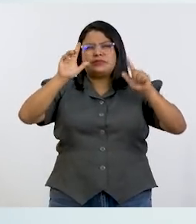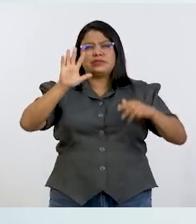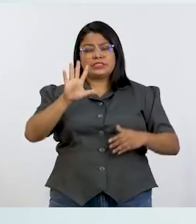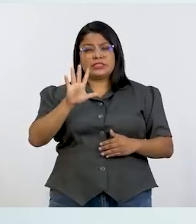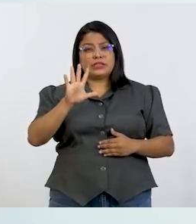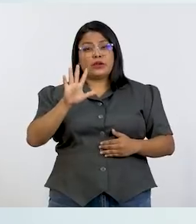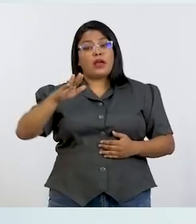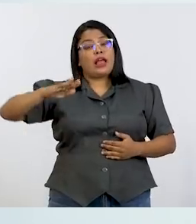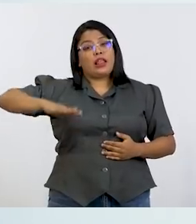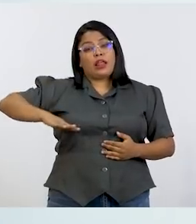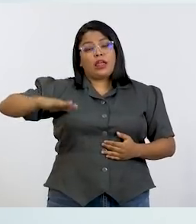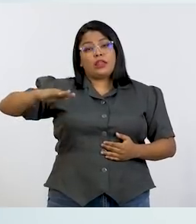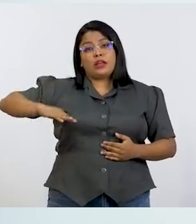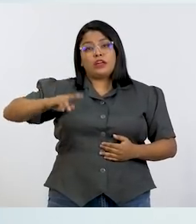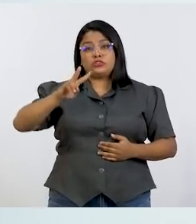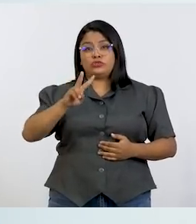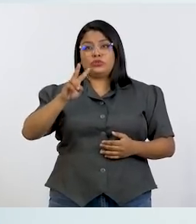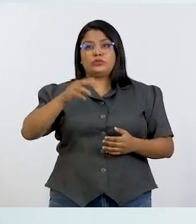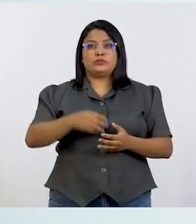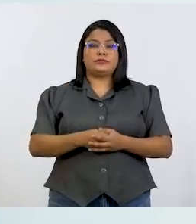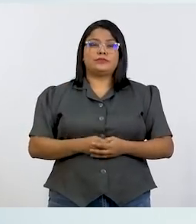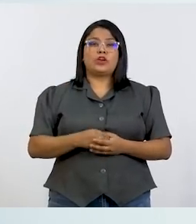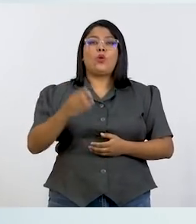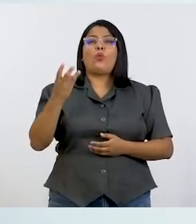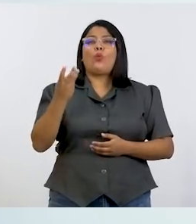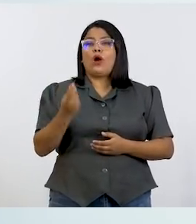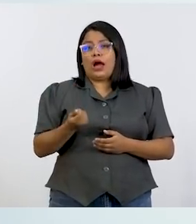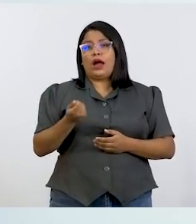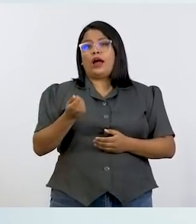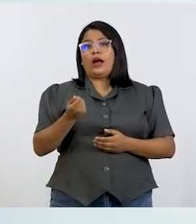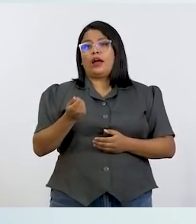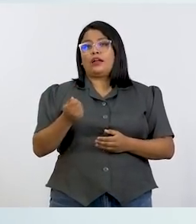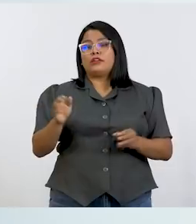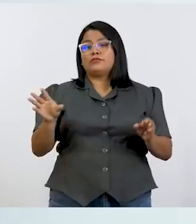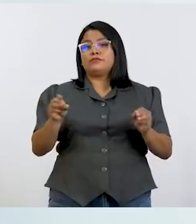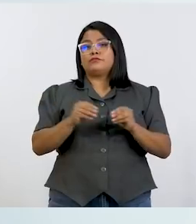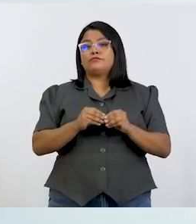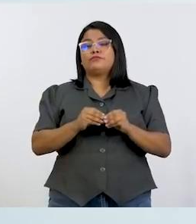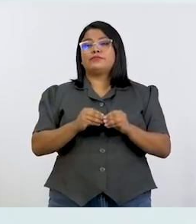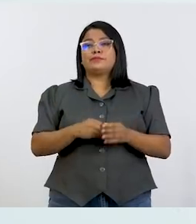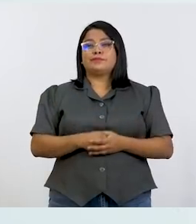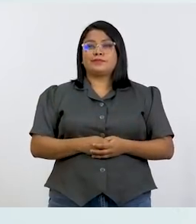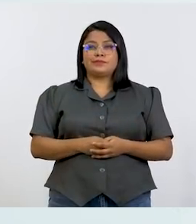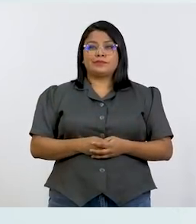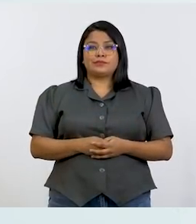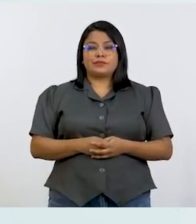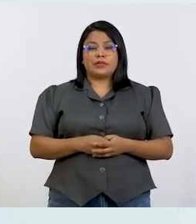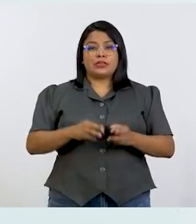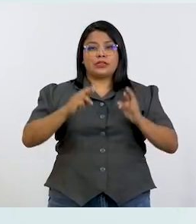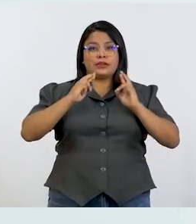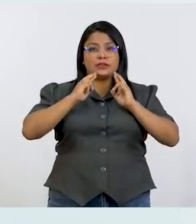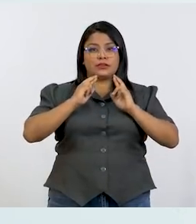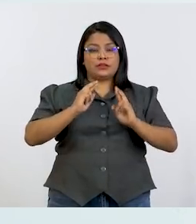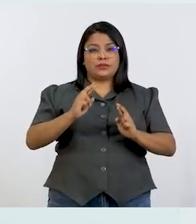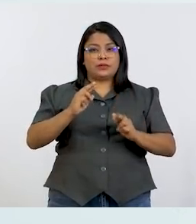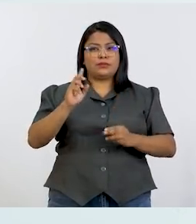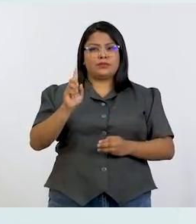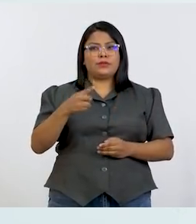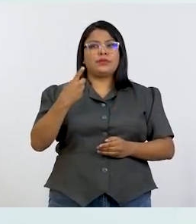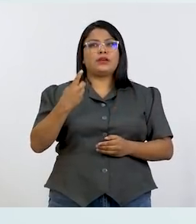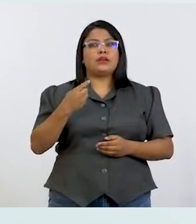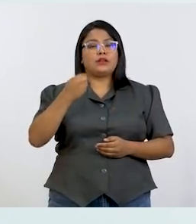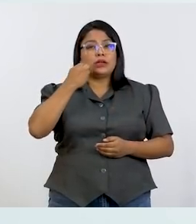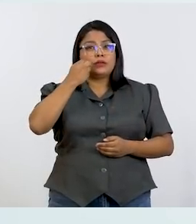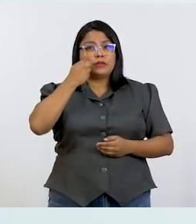5, mientras que en la tarde hizo 2. ¿Cuántas galletas hizo en total? Para resolver la primera